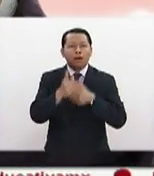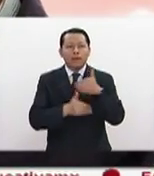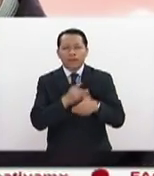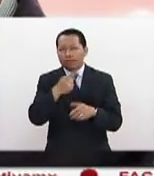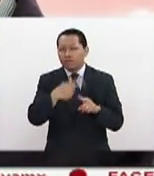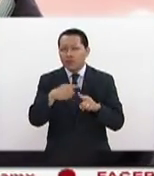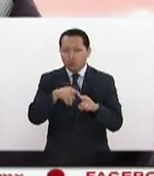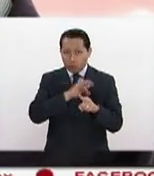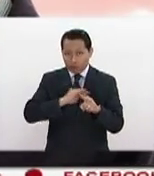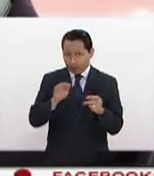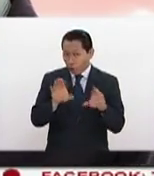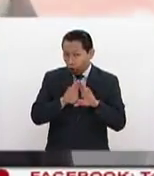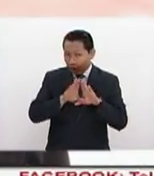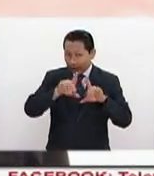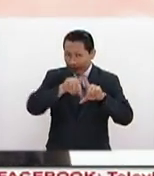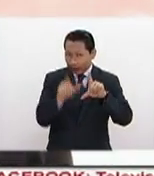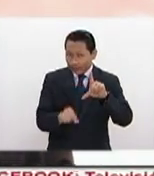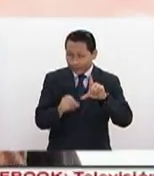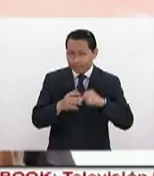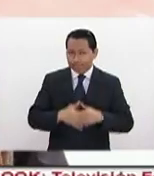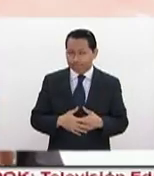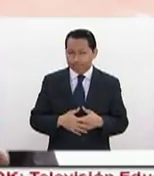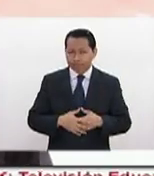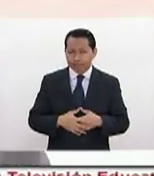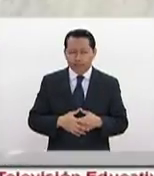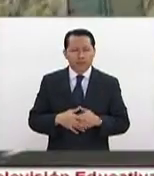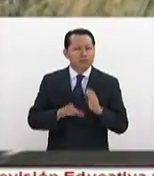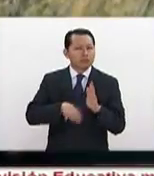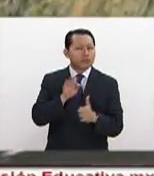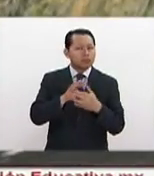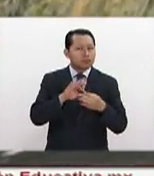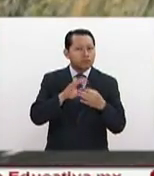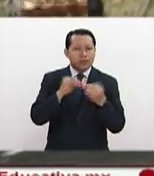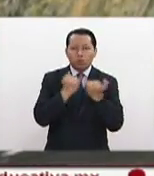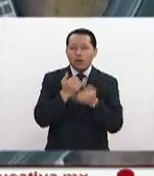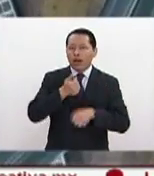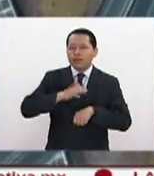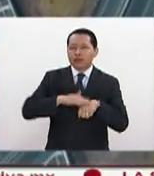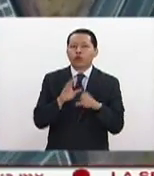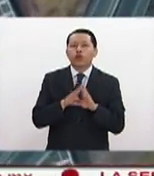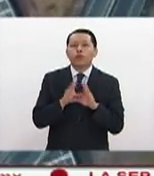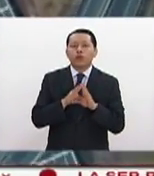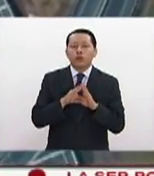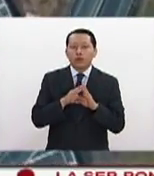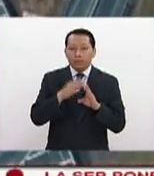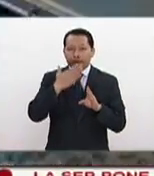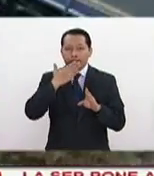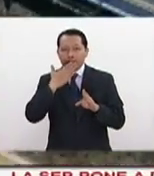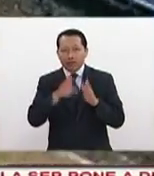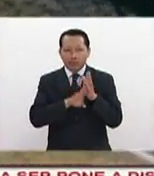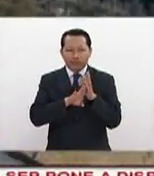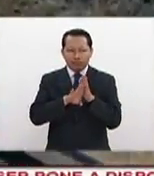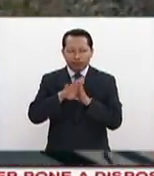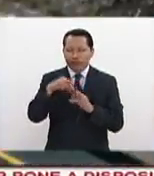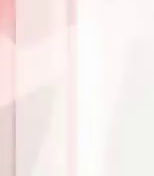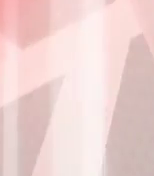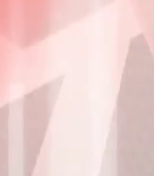que hemos tenido como nación. Destacó que en su administración se ha crecido de manera constante.